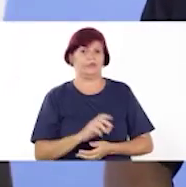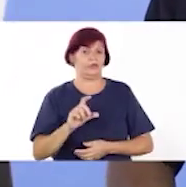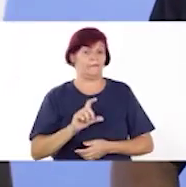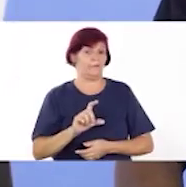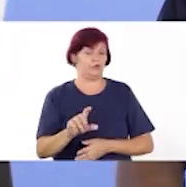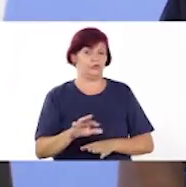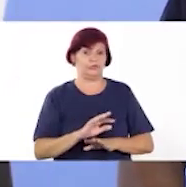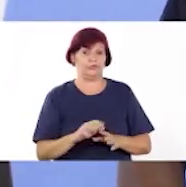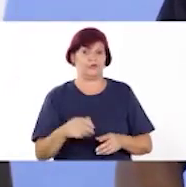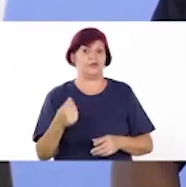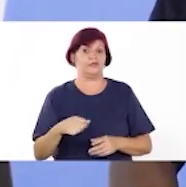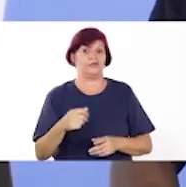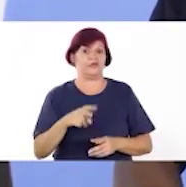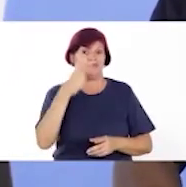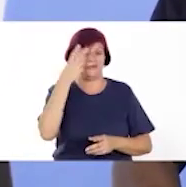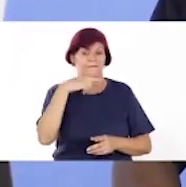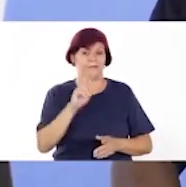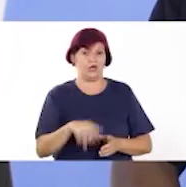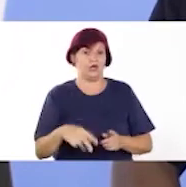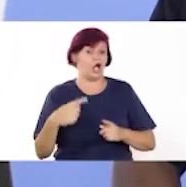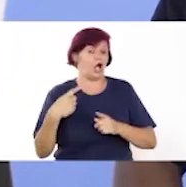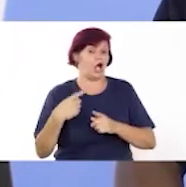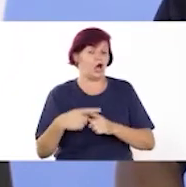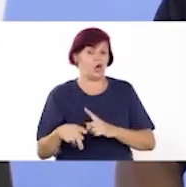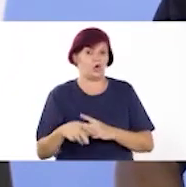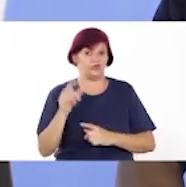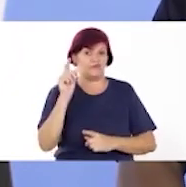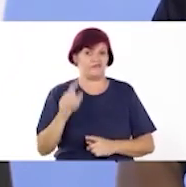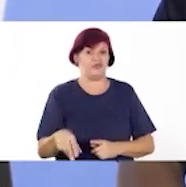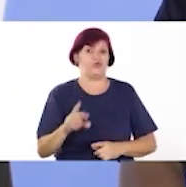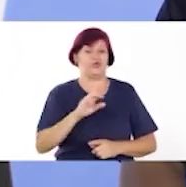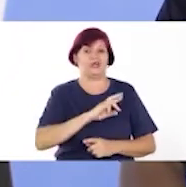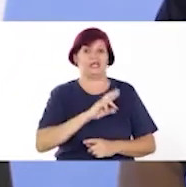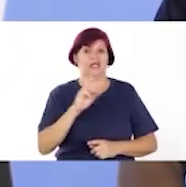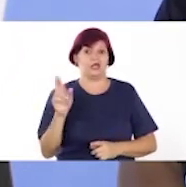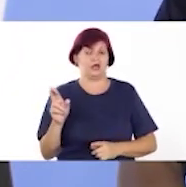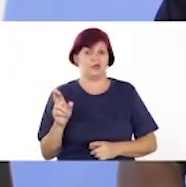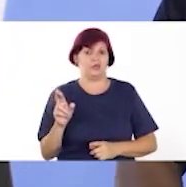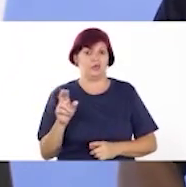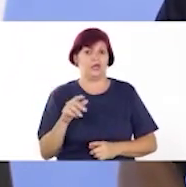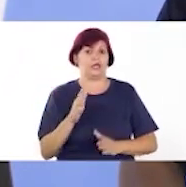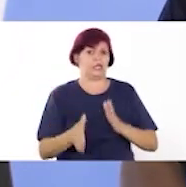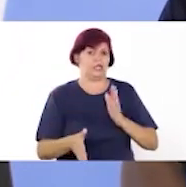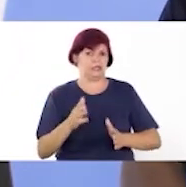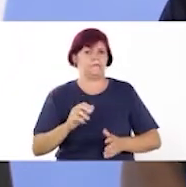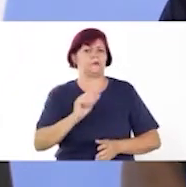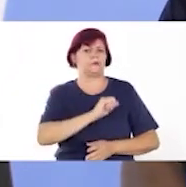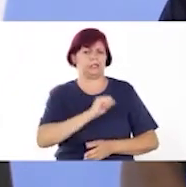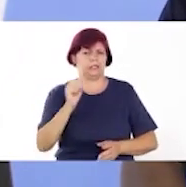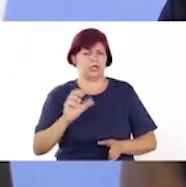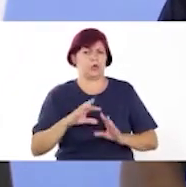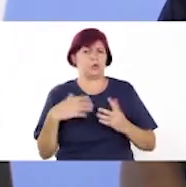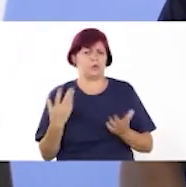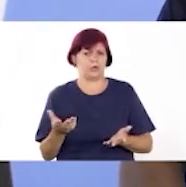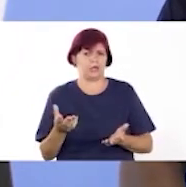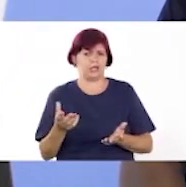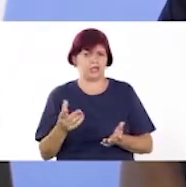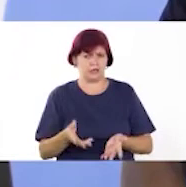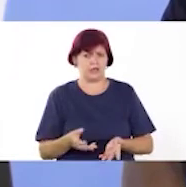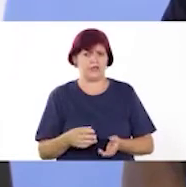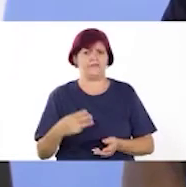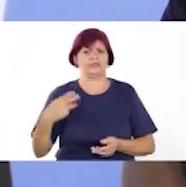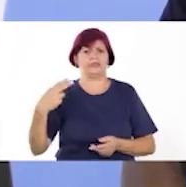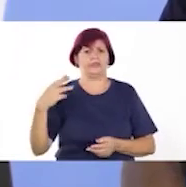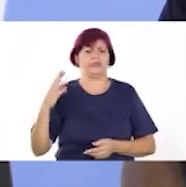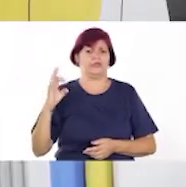Finalmente, deberán valorar a otras figuras revolucionarias que se destacan en este periodo, tales como Fran